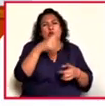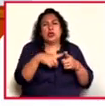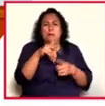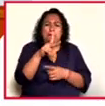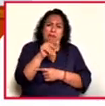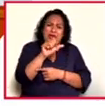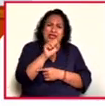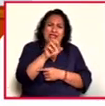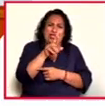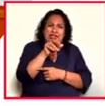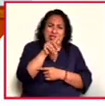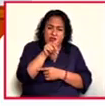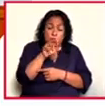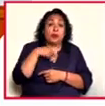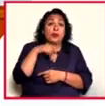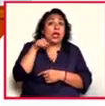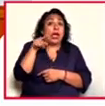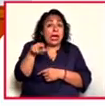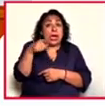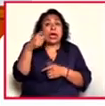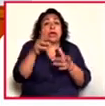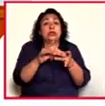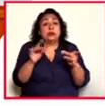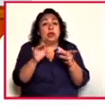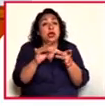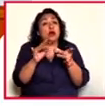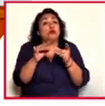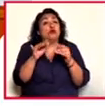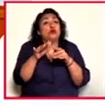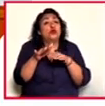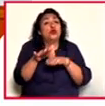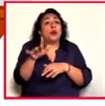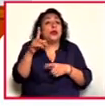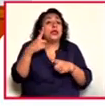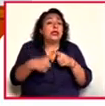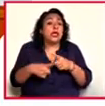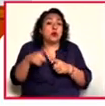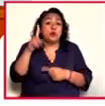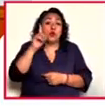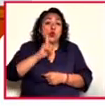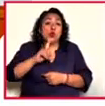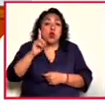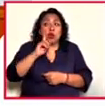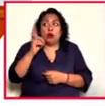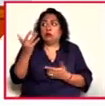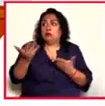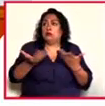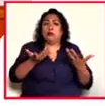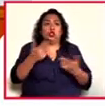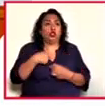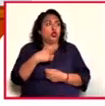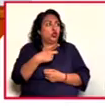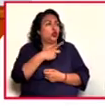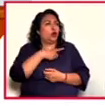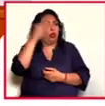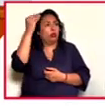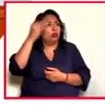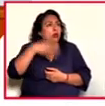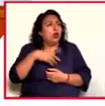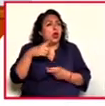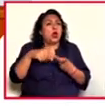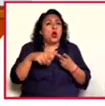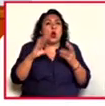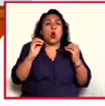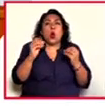Entonces, ahí estamos hablando de mujeres que quedan desamparadas o mujeres que quedan a merced